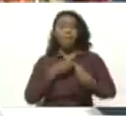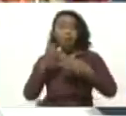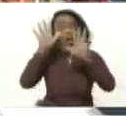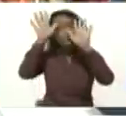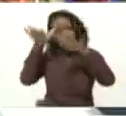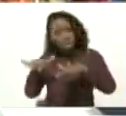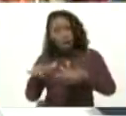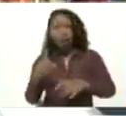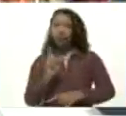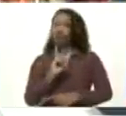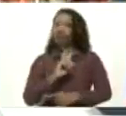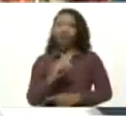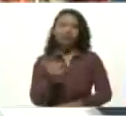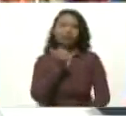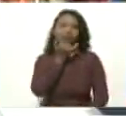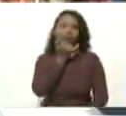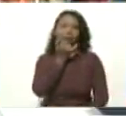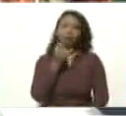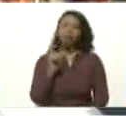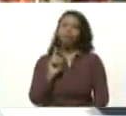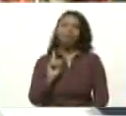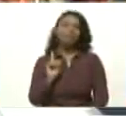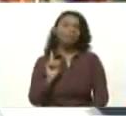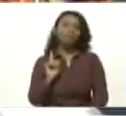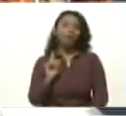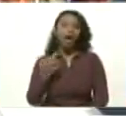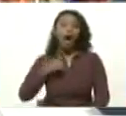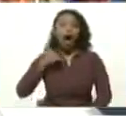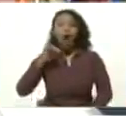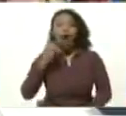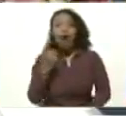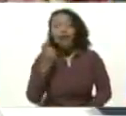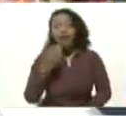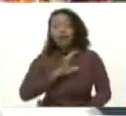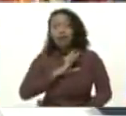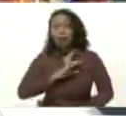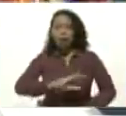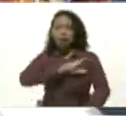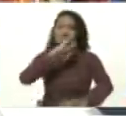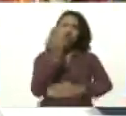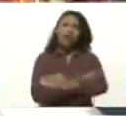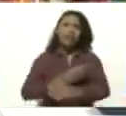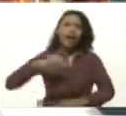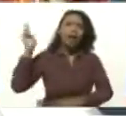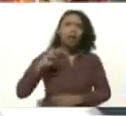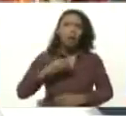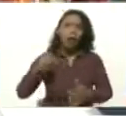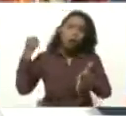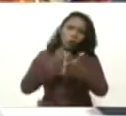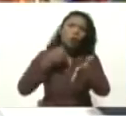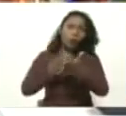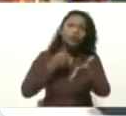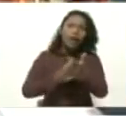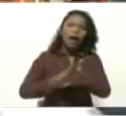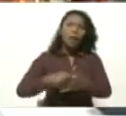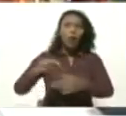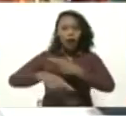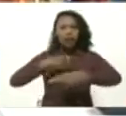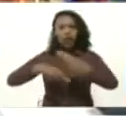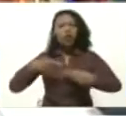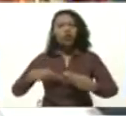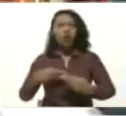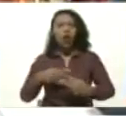rendir, están bien equivocados. Ahora es que tenemos más fuerza que nunca para luchar por la